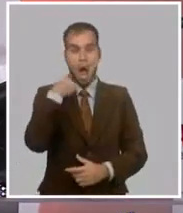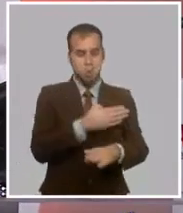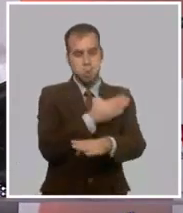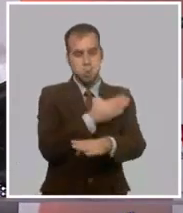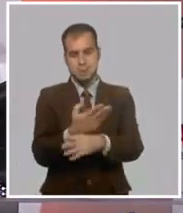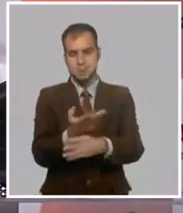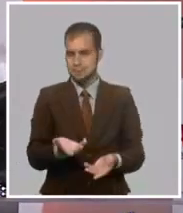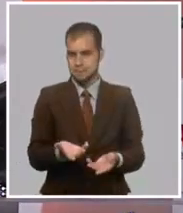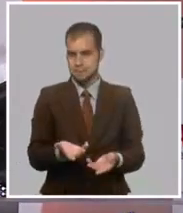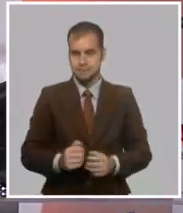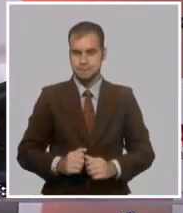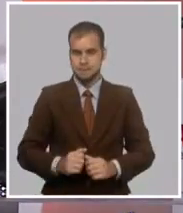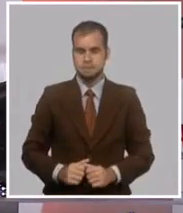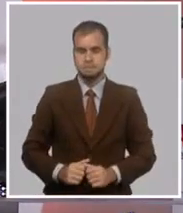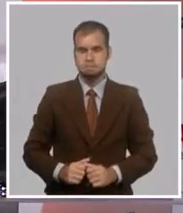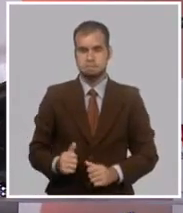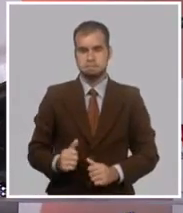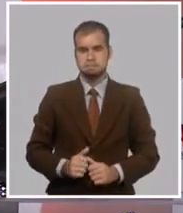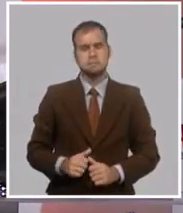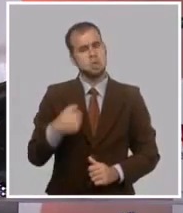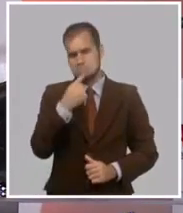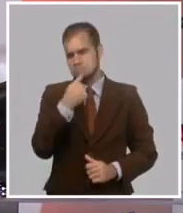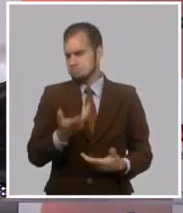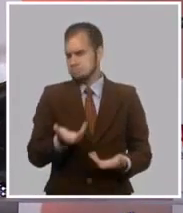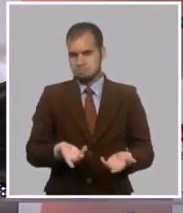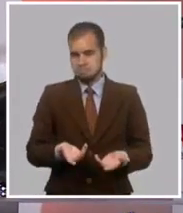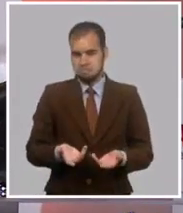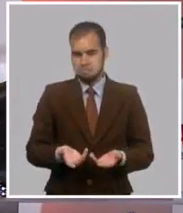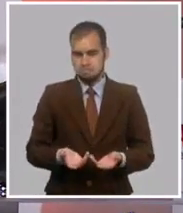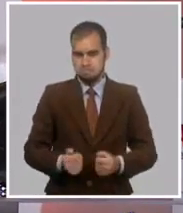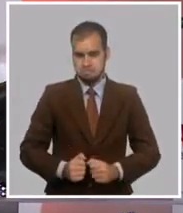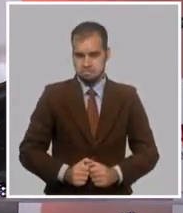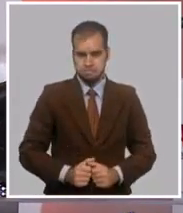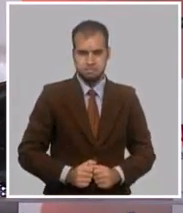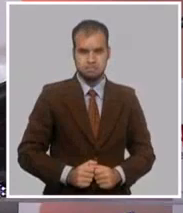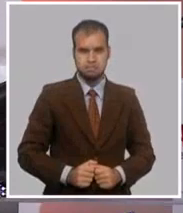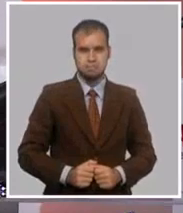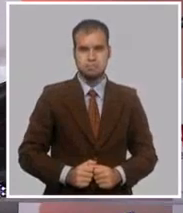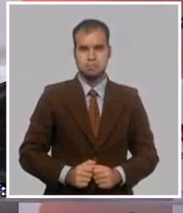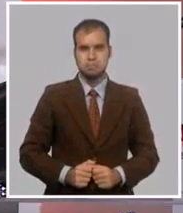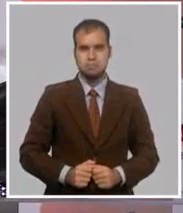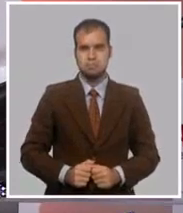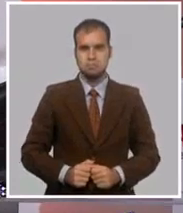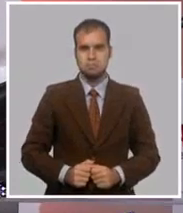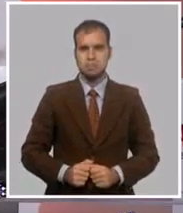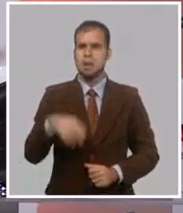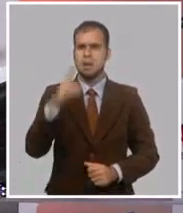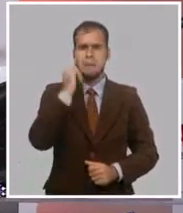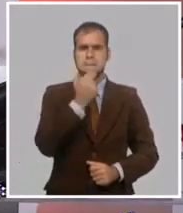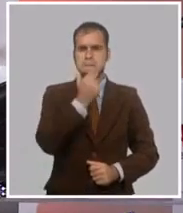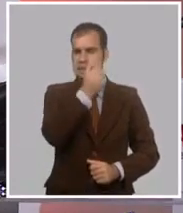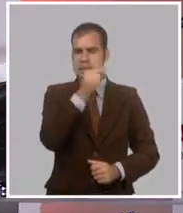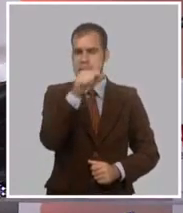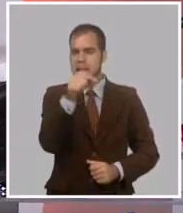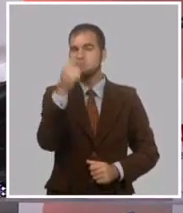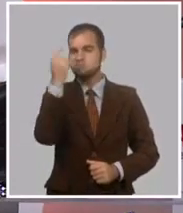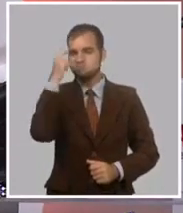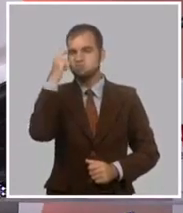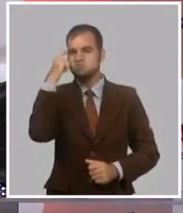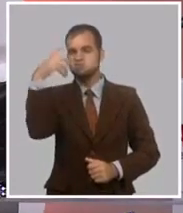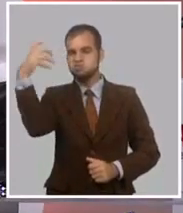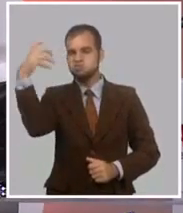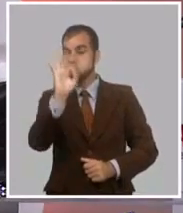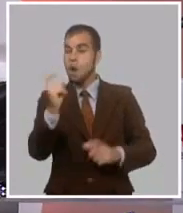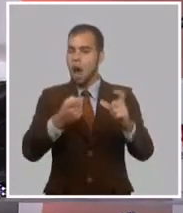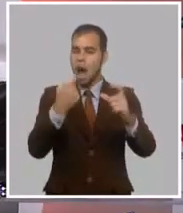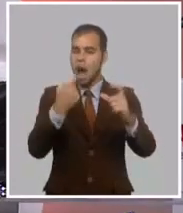Luego, yo diría que Martí fue un estudioso aventajado de aquella guerra.